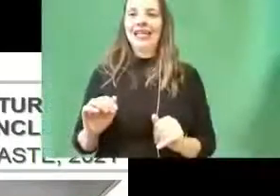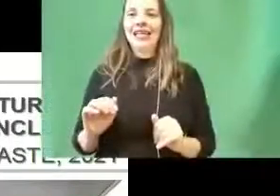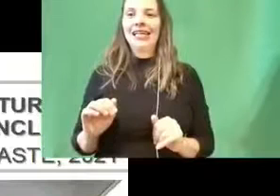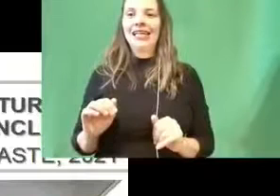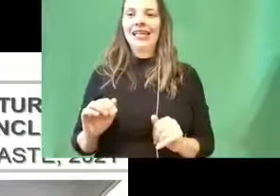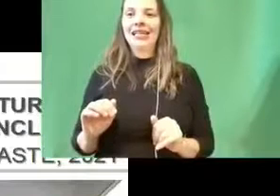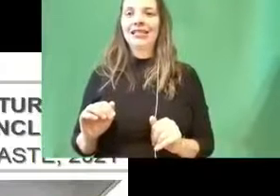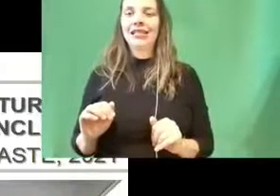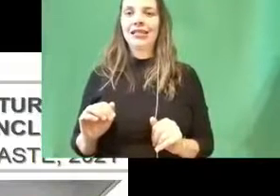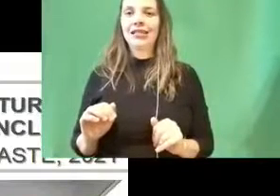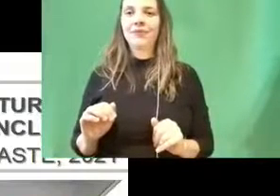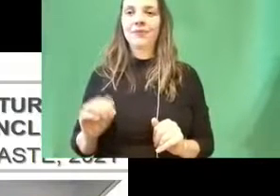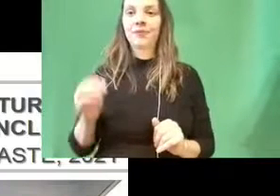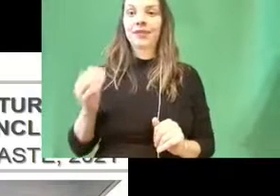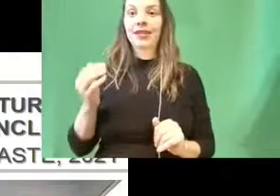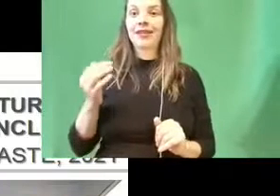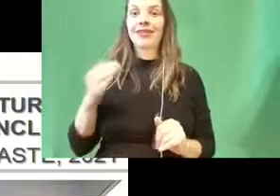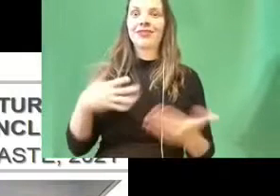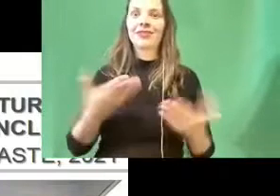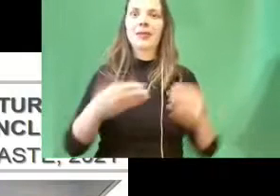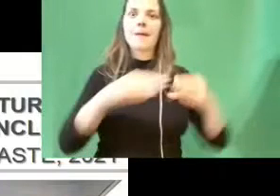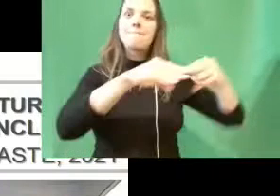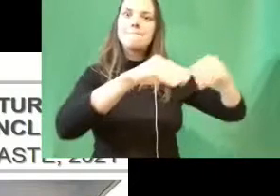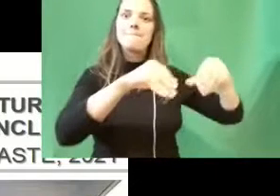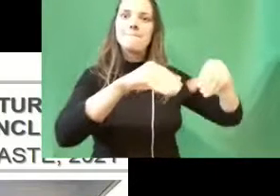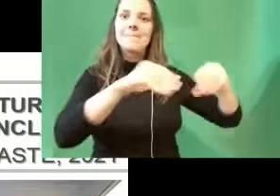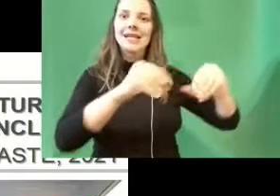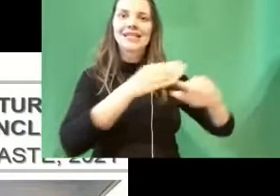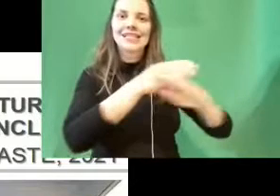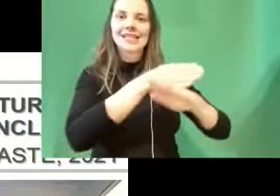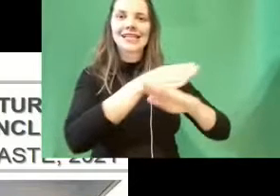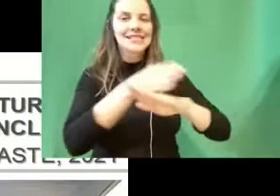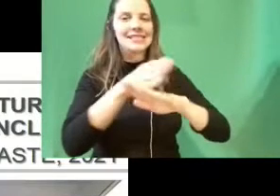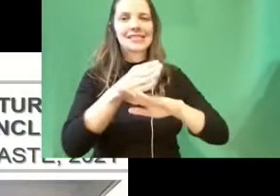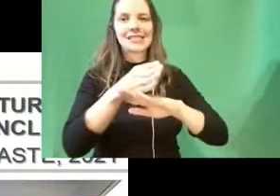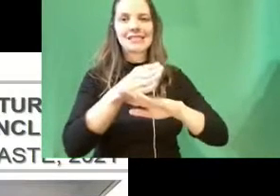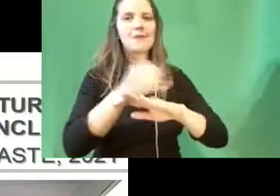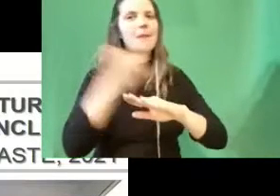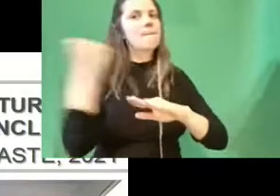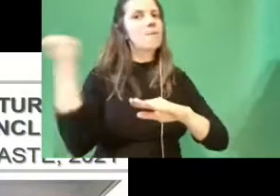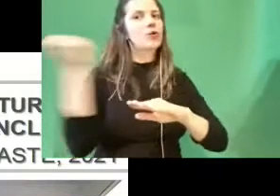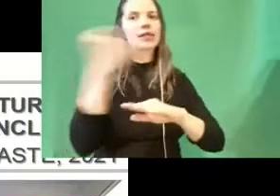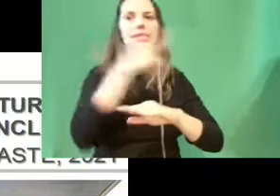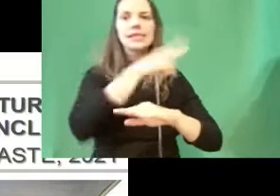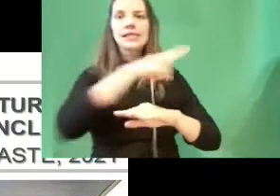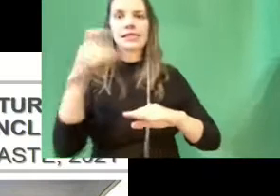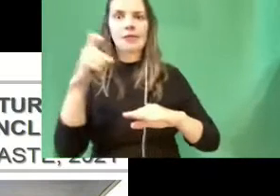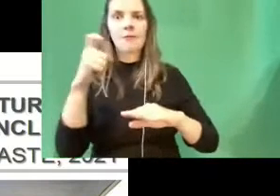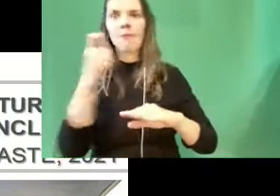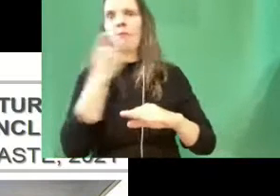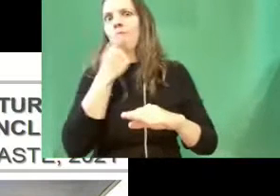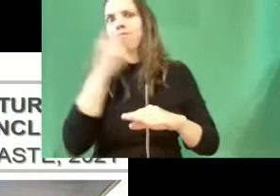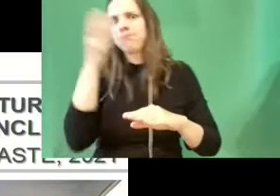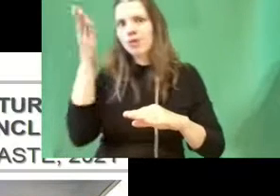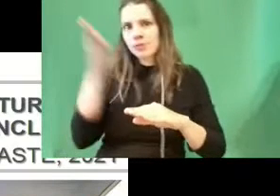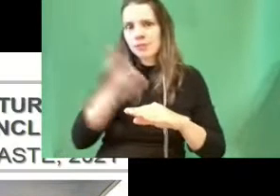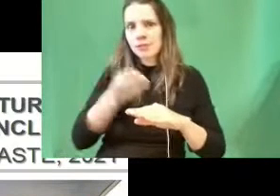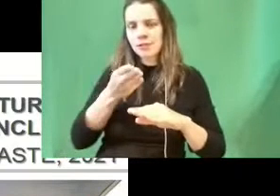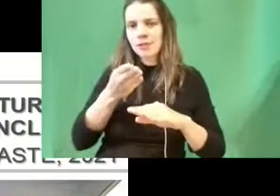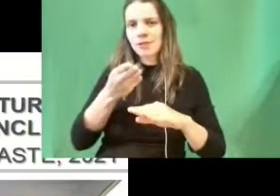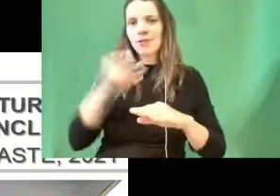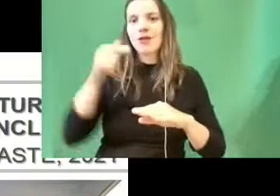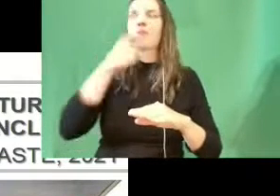una playa accesible no es una playa 100% accesible si no contamos con un servicio sanitario y una ducha y un